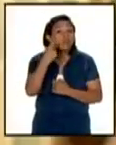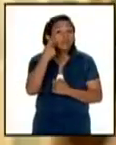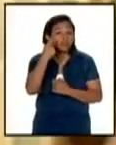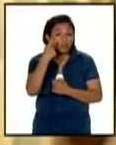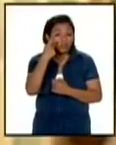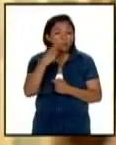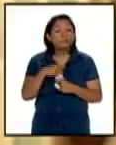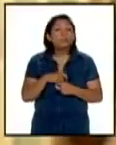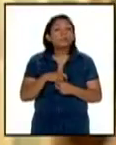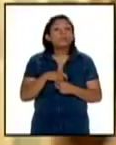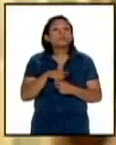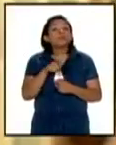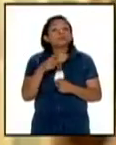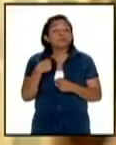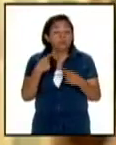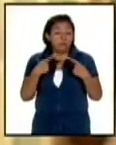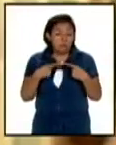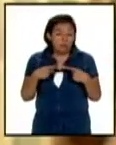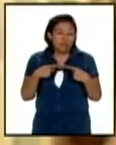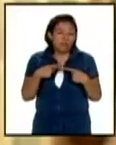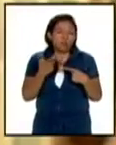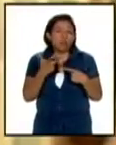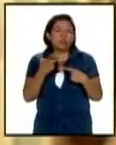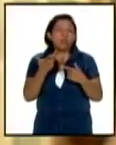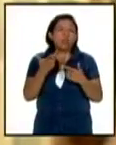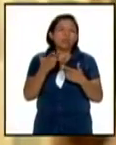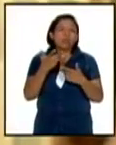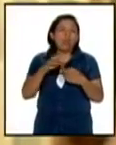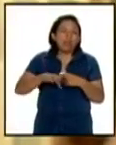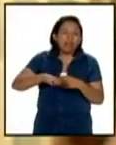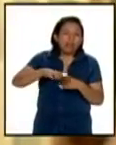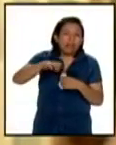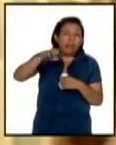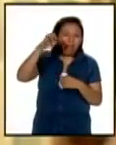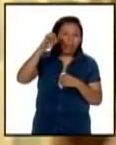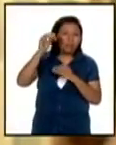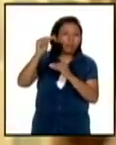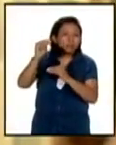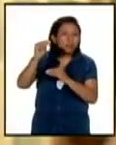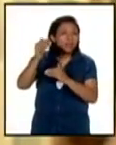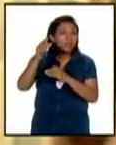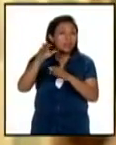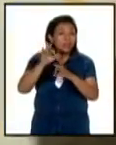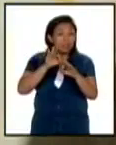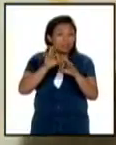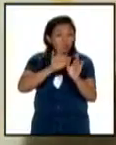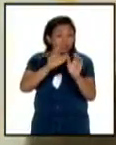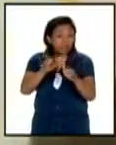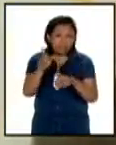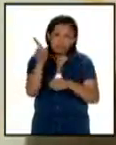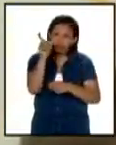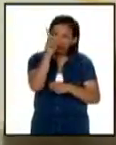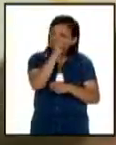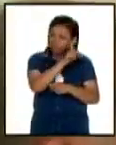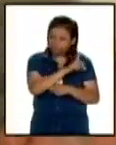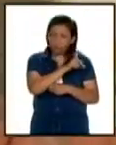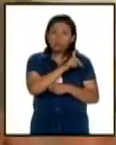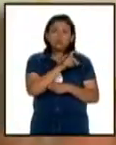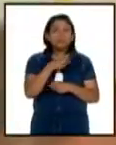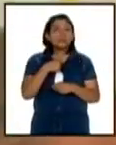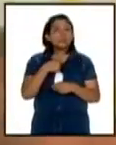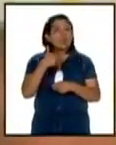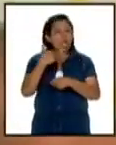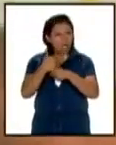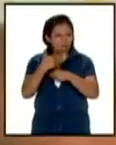Ya llegando las personas a determinada edad, ya les es muy difícil conseguir un empleo. Ahorita todavía con